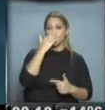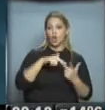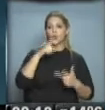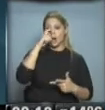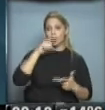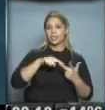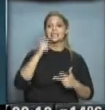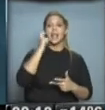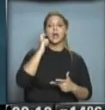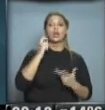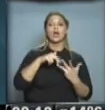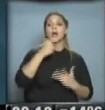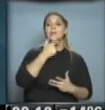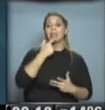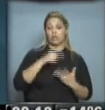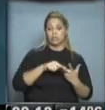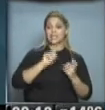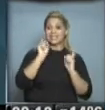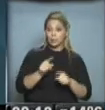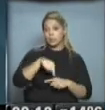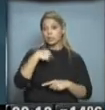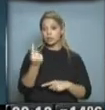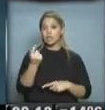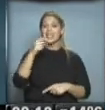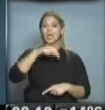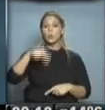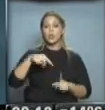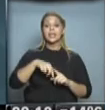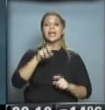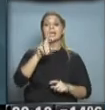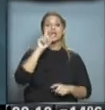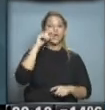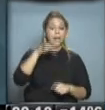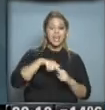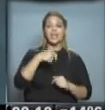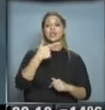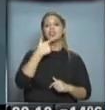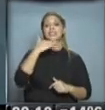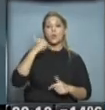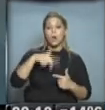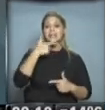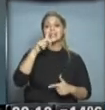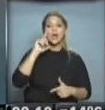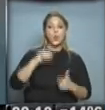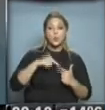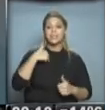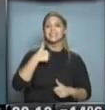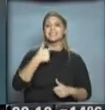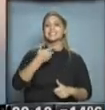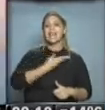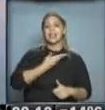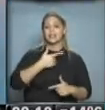la rioja y mendoza también harán lo propio neuquén río negro san juan san luis santa cruz santa fe y